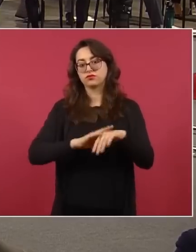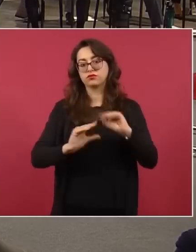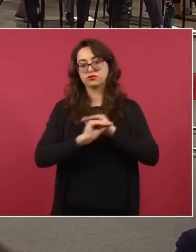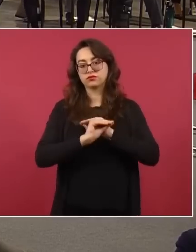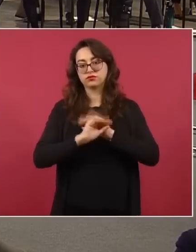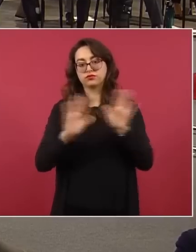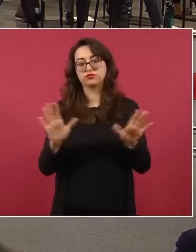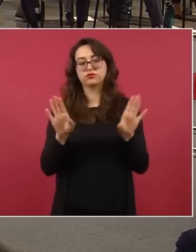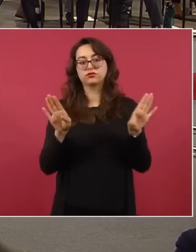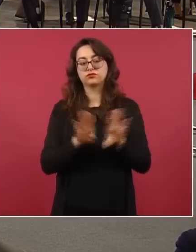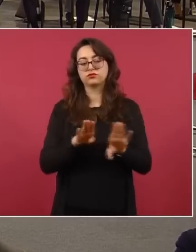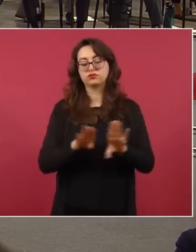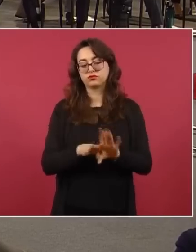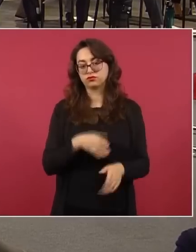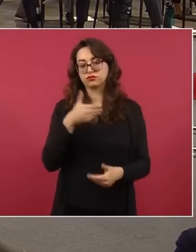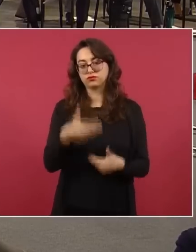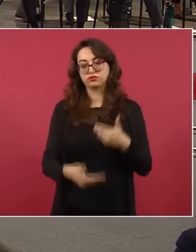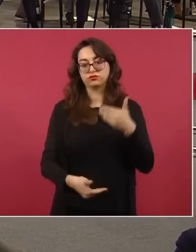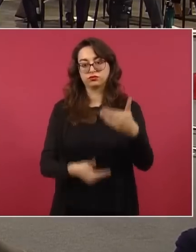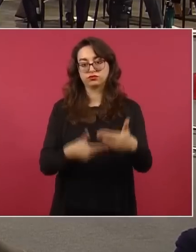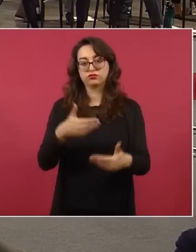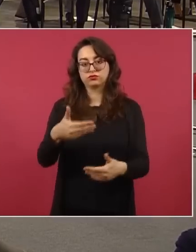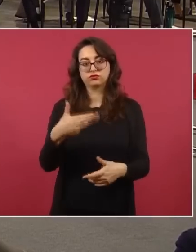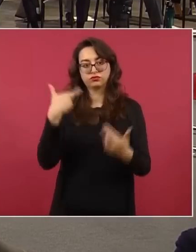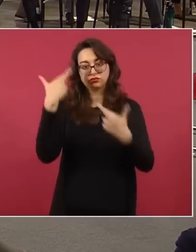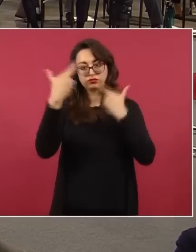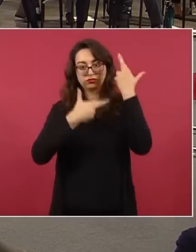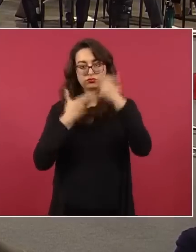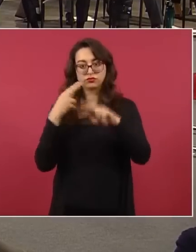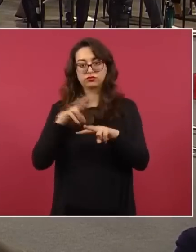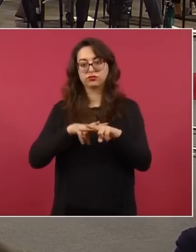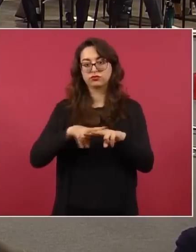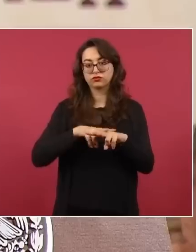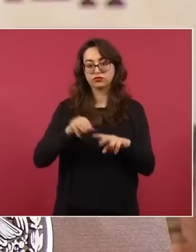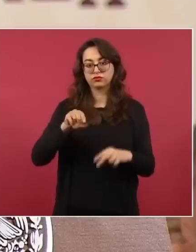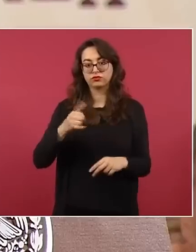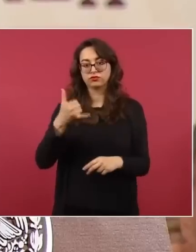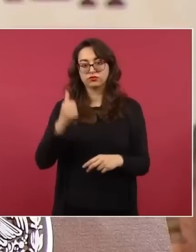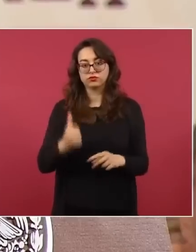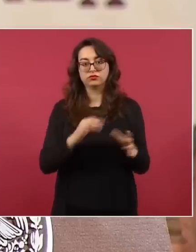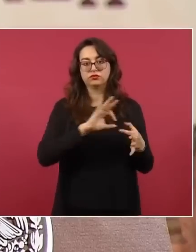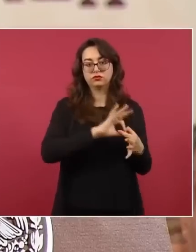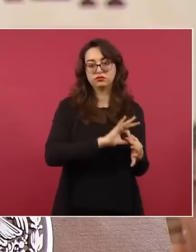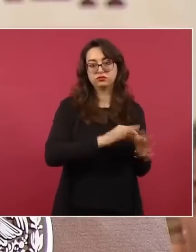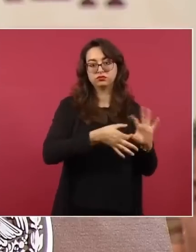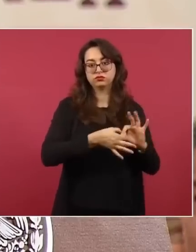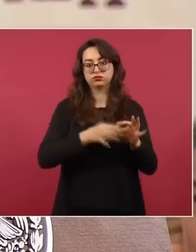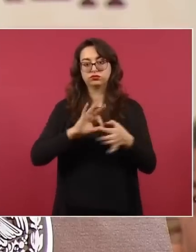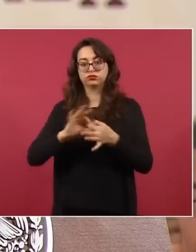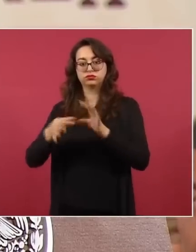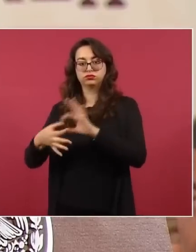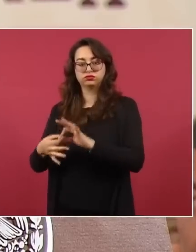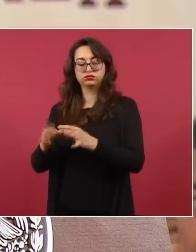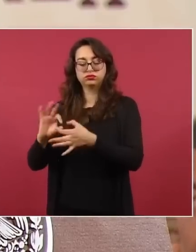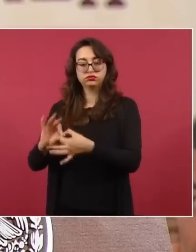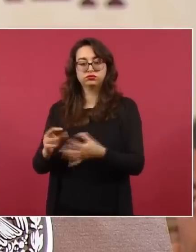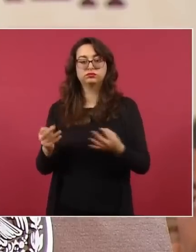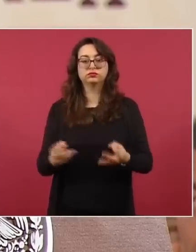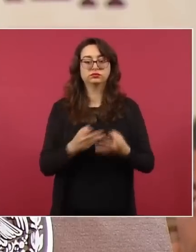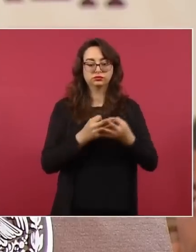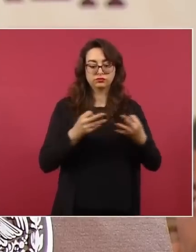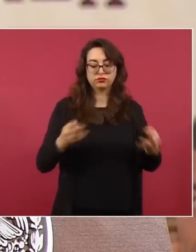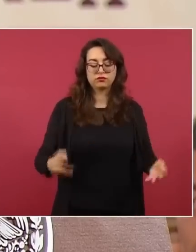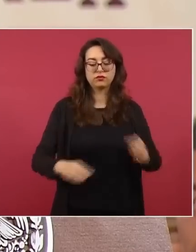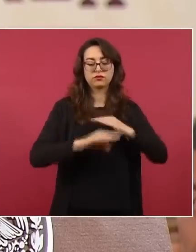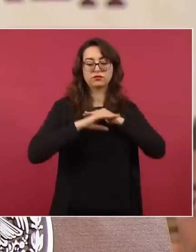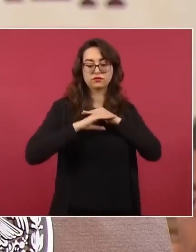Cómo podemos verificar la obra entre Maya es un hombre secuencial no se terminan las tierras las terraplenes se